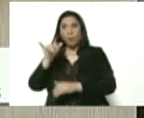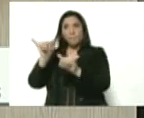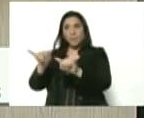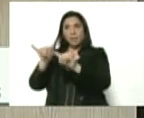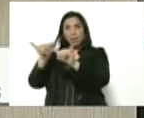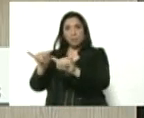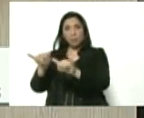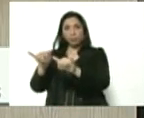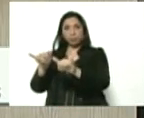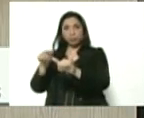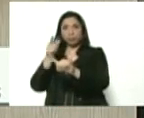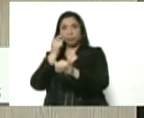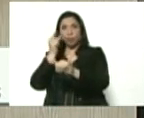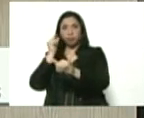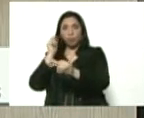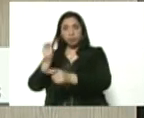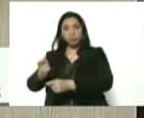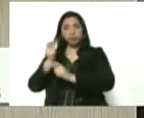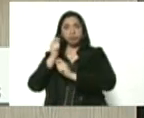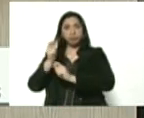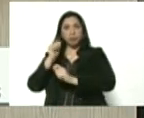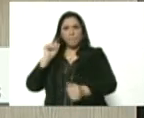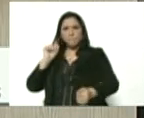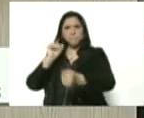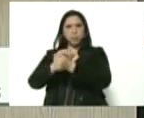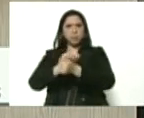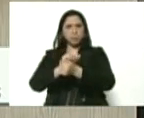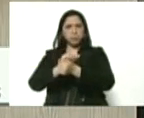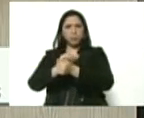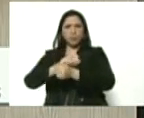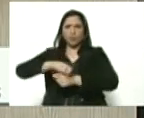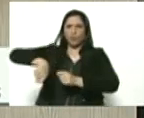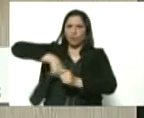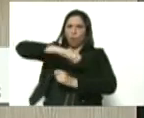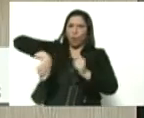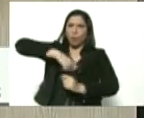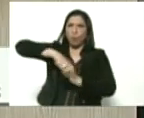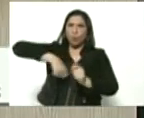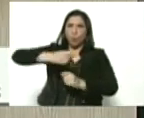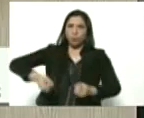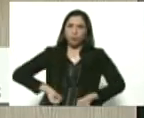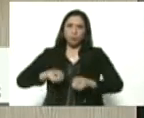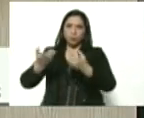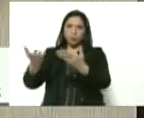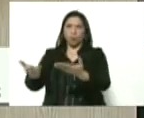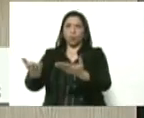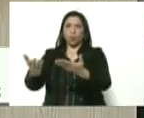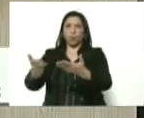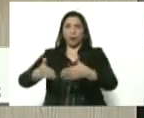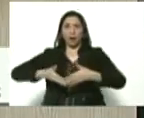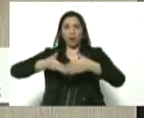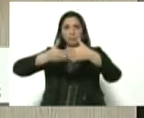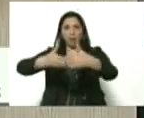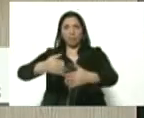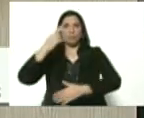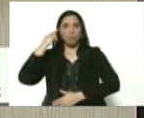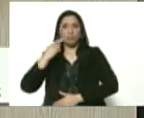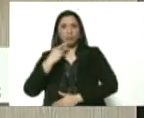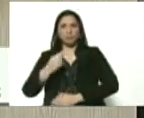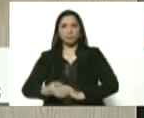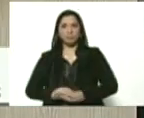los pescadores y las pescadoras, los capturan, los amarran y lo entregan a la Armada